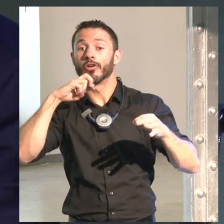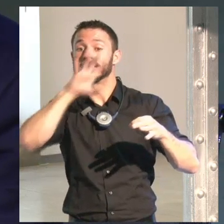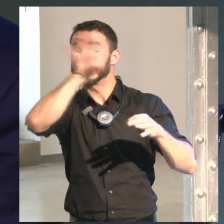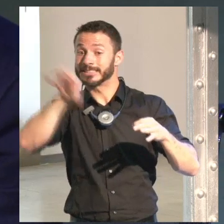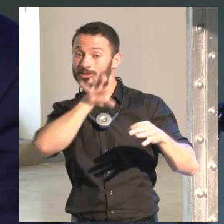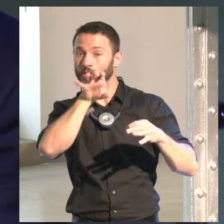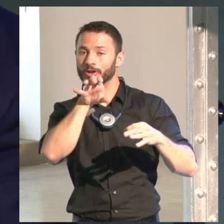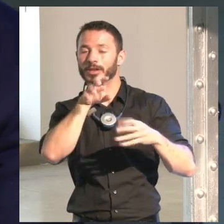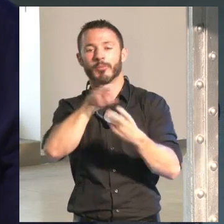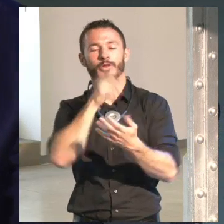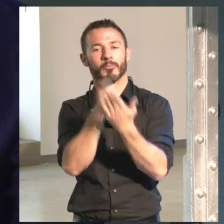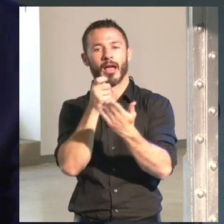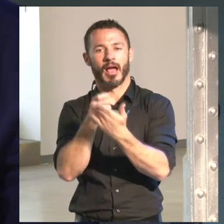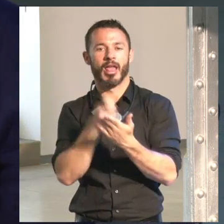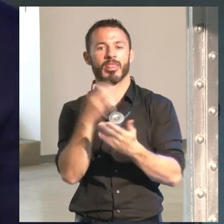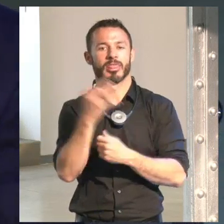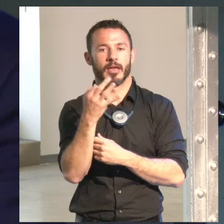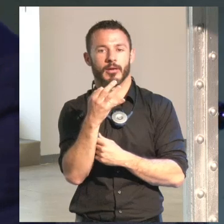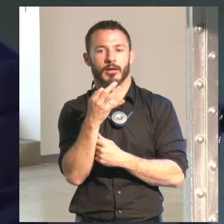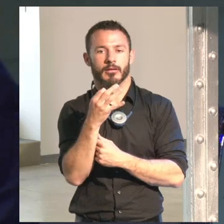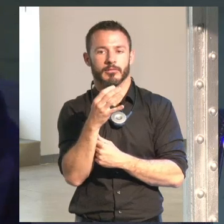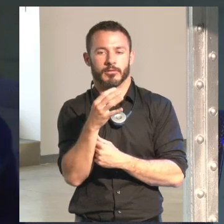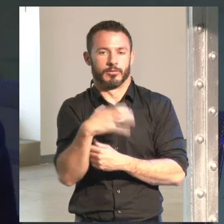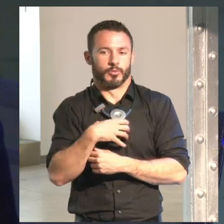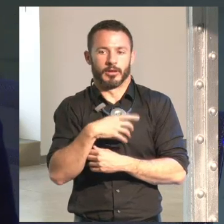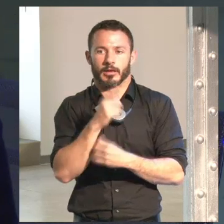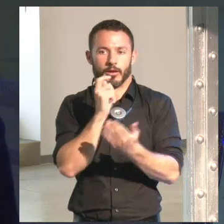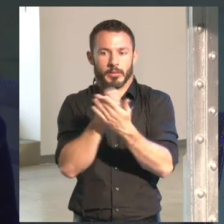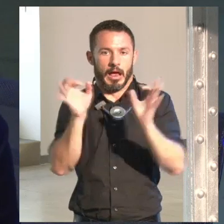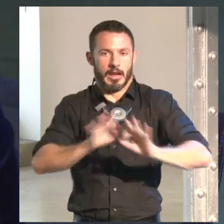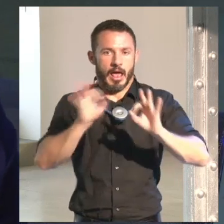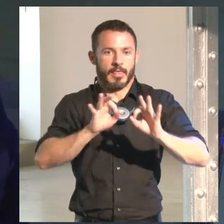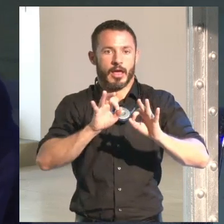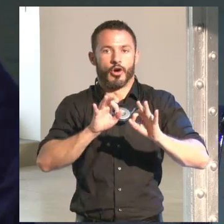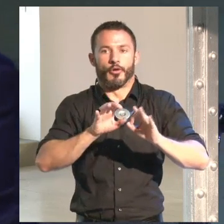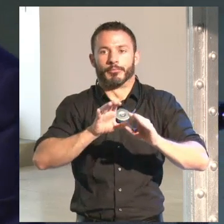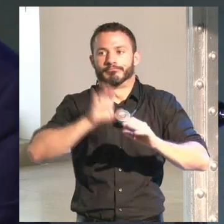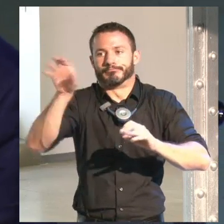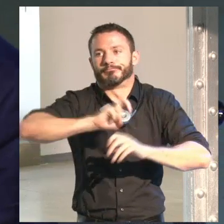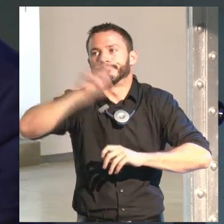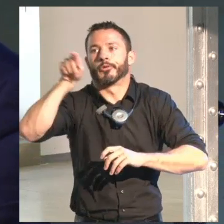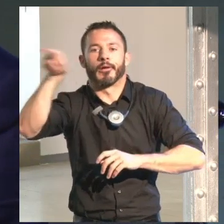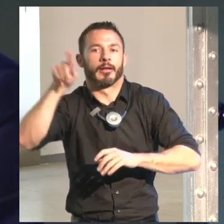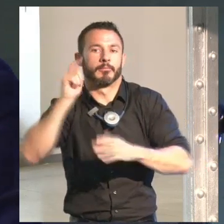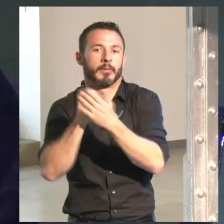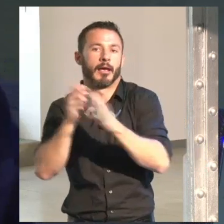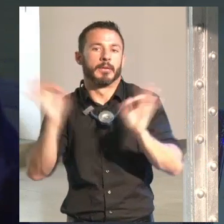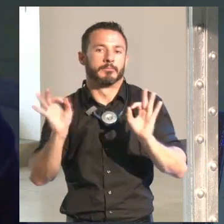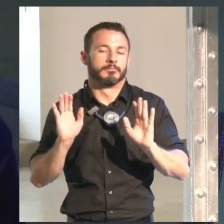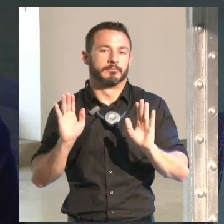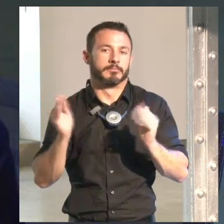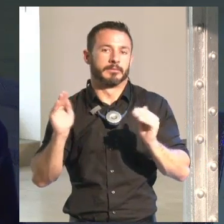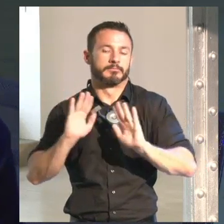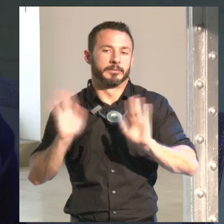que no puede ser es que o no se paguen en ningún sitio o que se paguen en sede de la matriz, que a veces ni eso, ¿no? Hay que darle